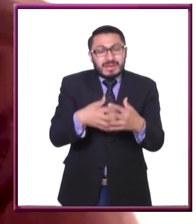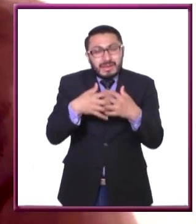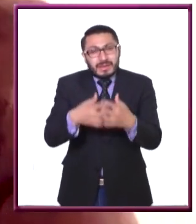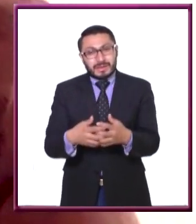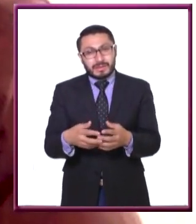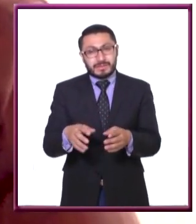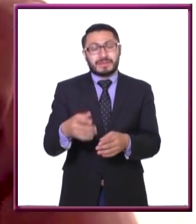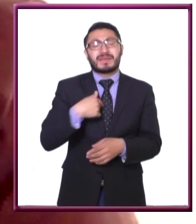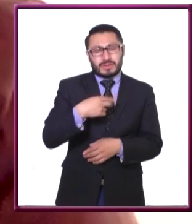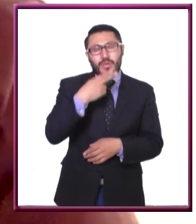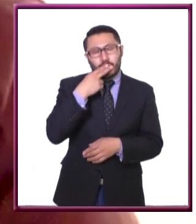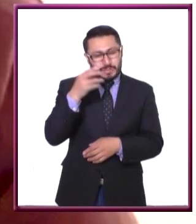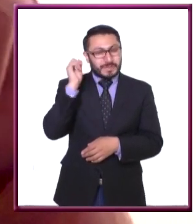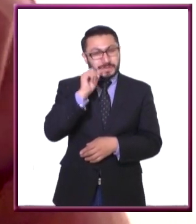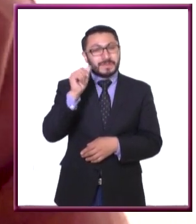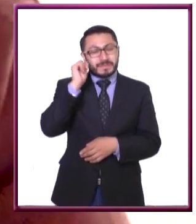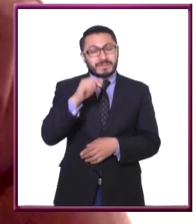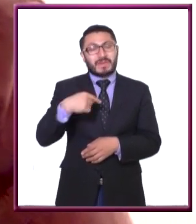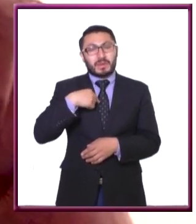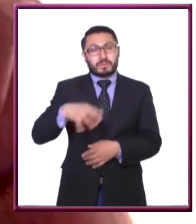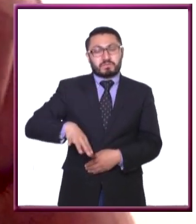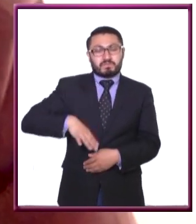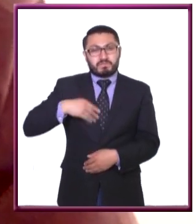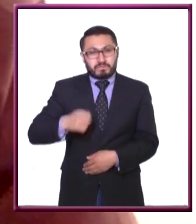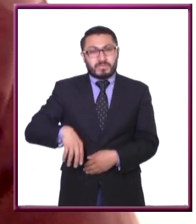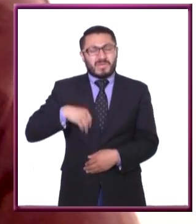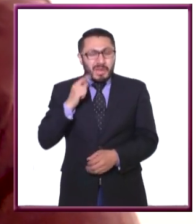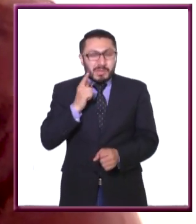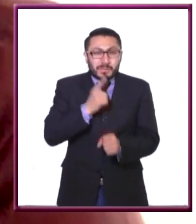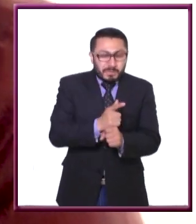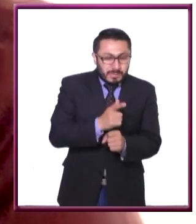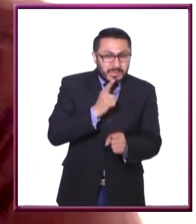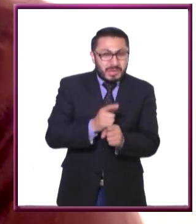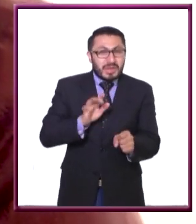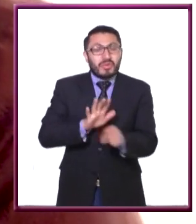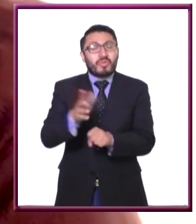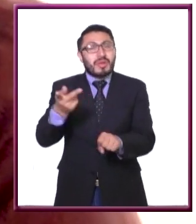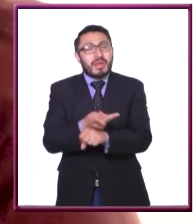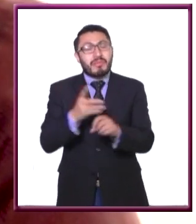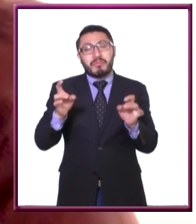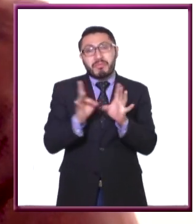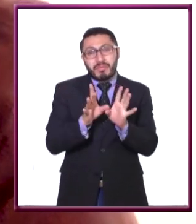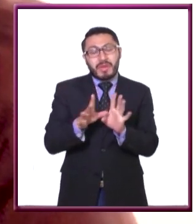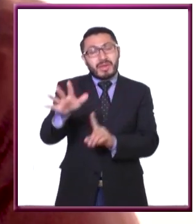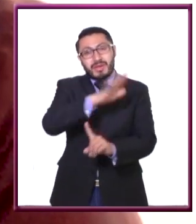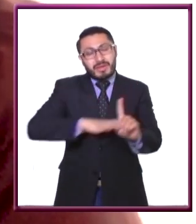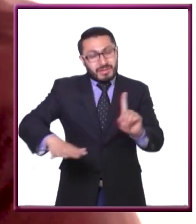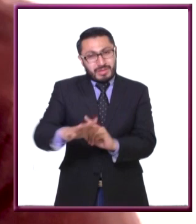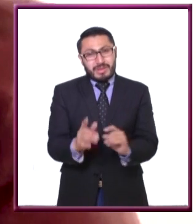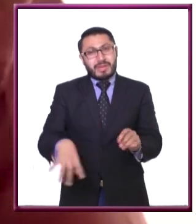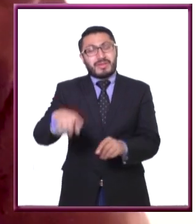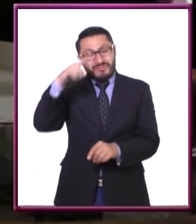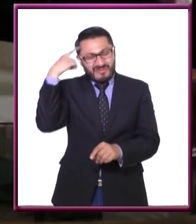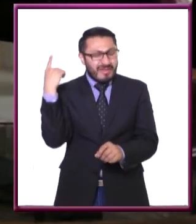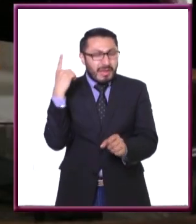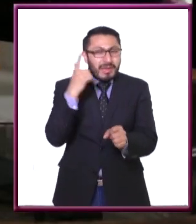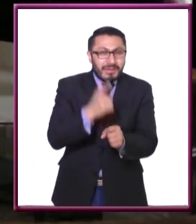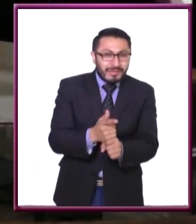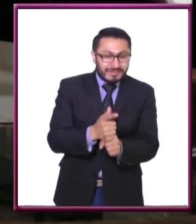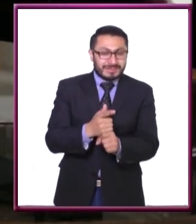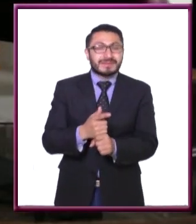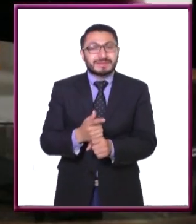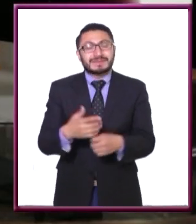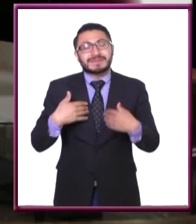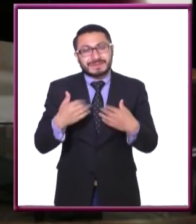lo he usado repetidamente. Yo siempre intento entender primero el fenómeno de la manera más simple posible, un